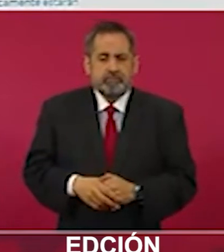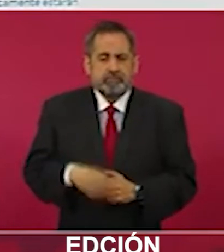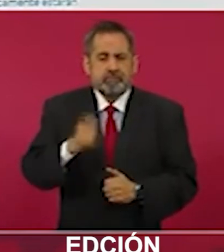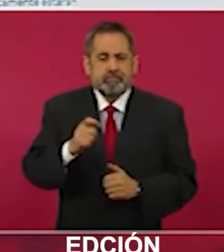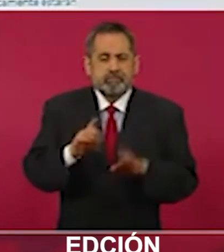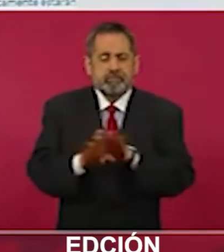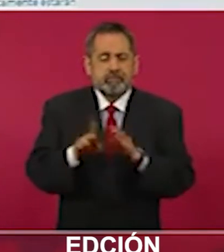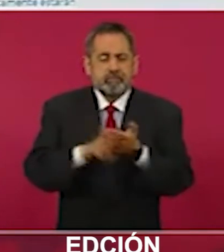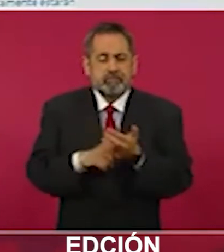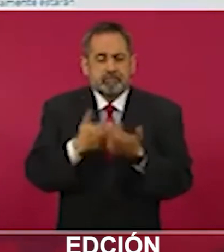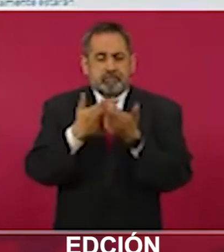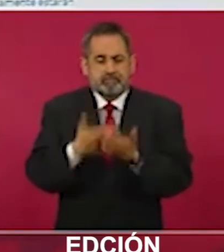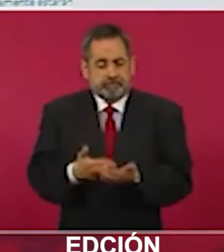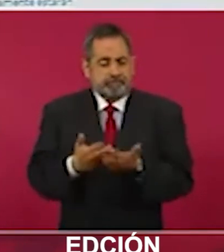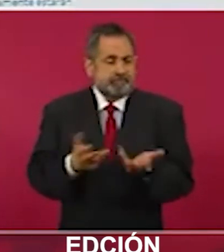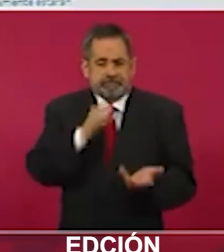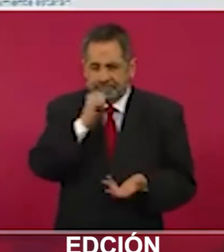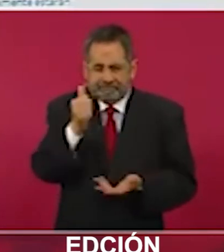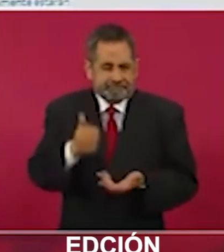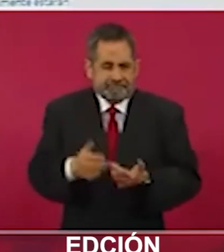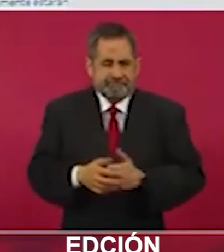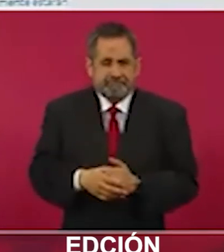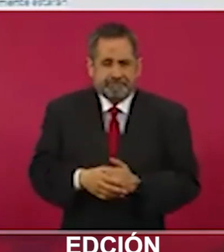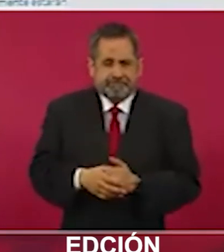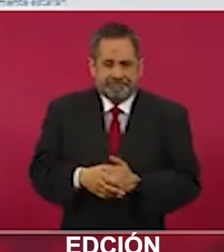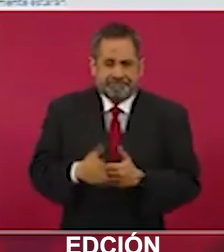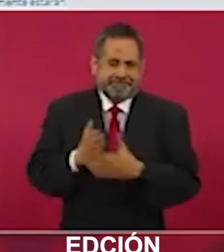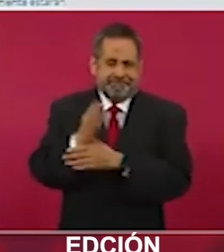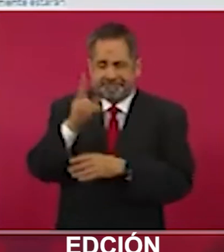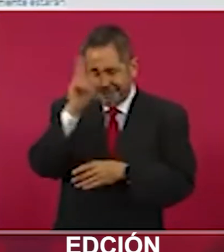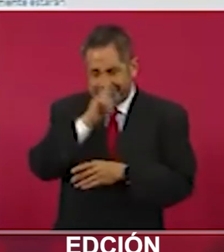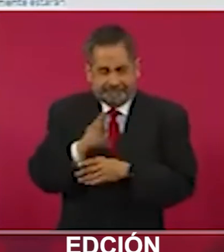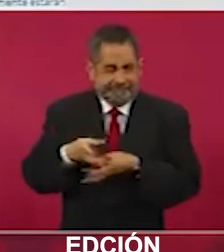Aquí no hubo ahorros, sino aquí se pasaron,